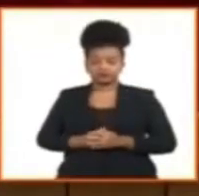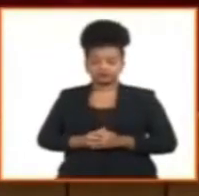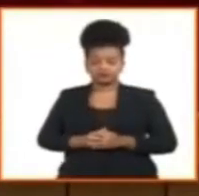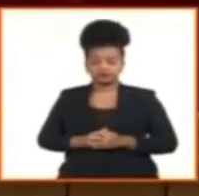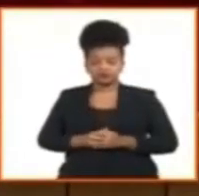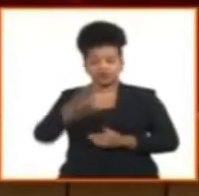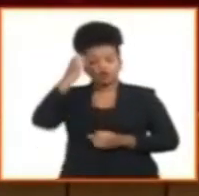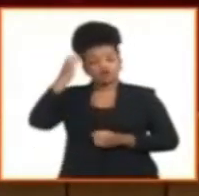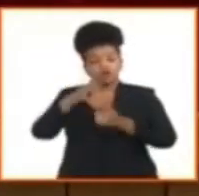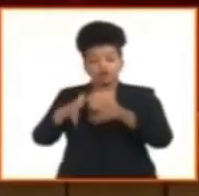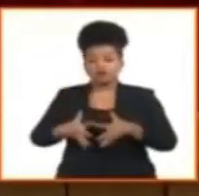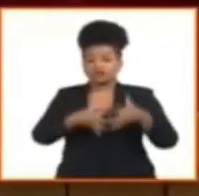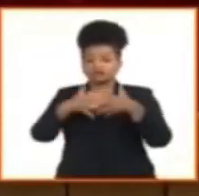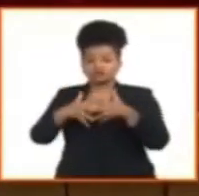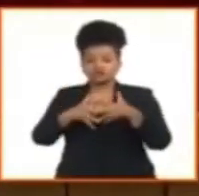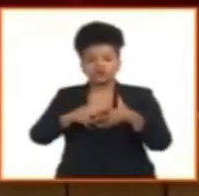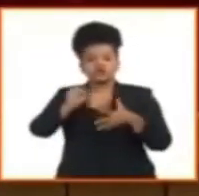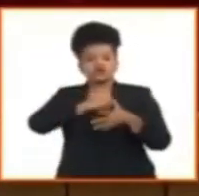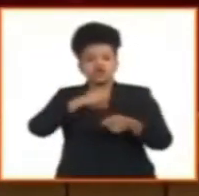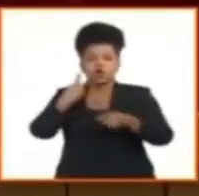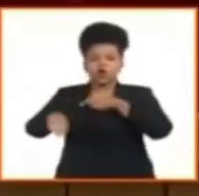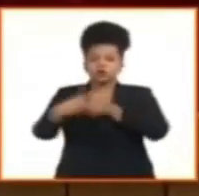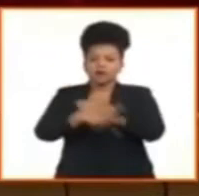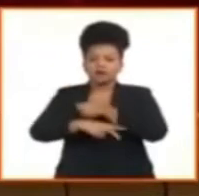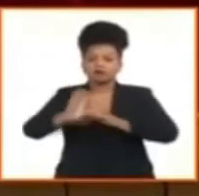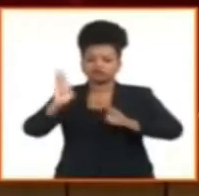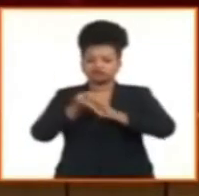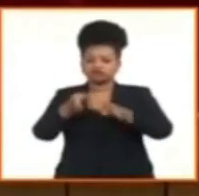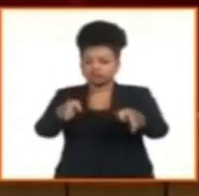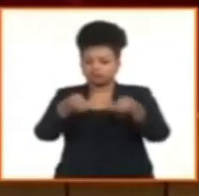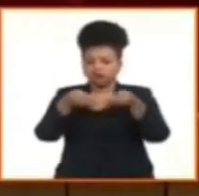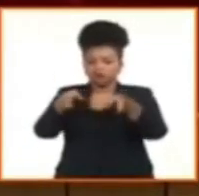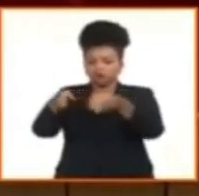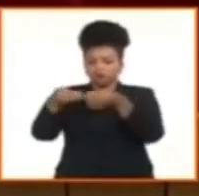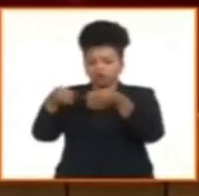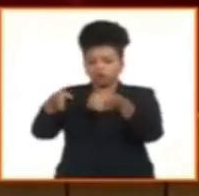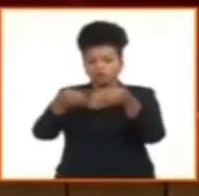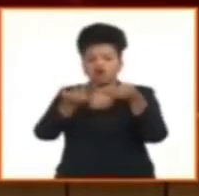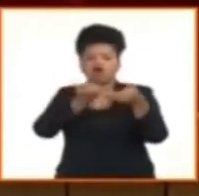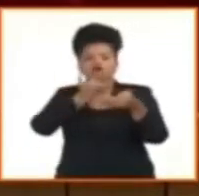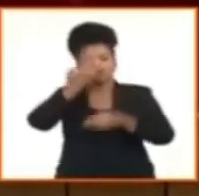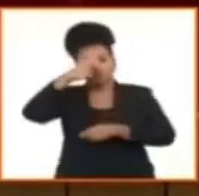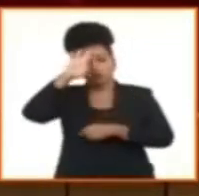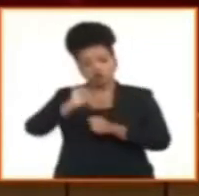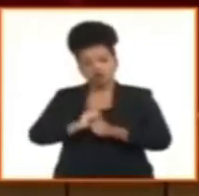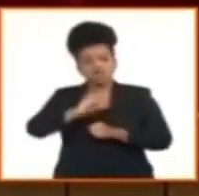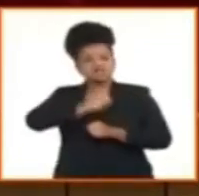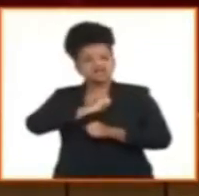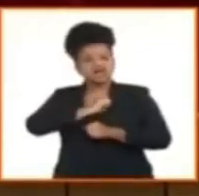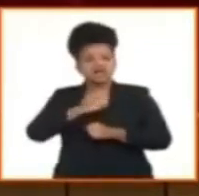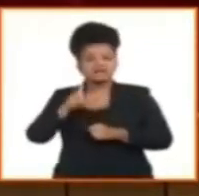que los países de tránsito tomen medidas contra el emigrante cubano, que exijan visas de tránsito que no se pedían